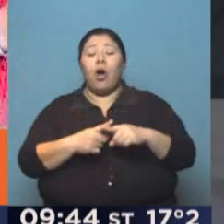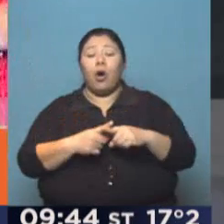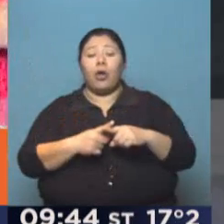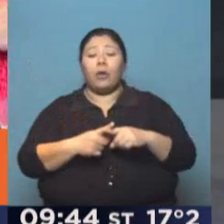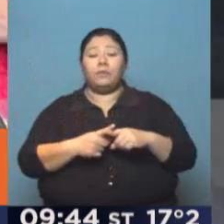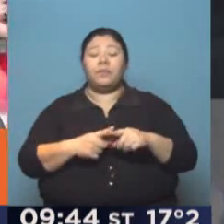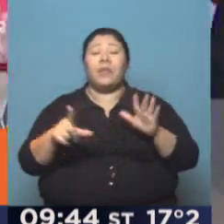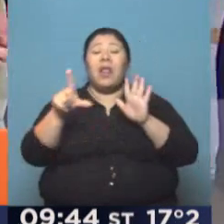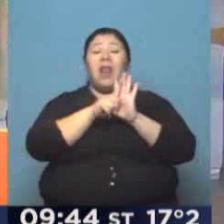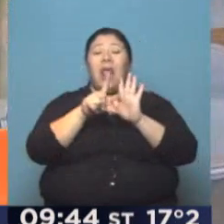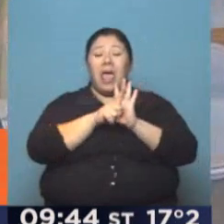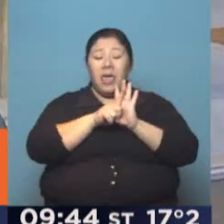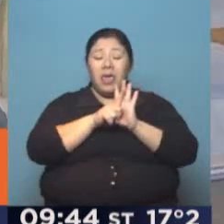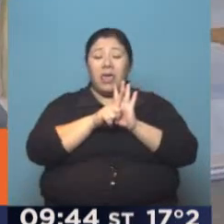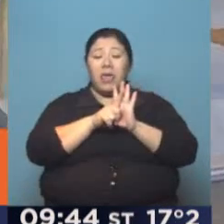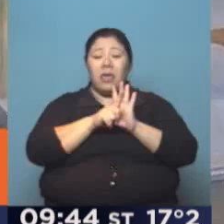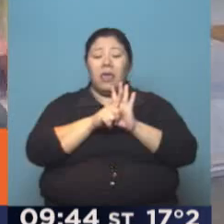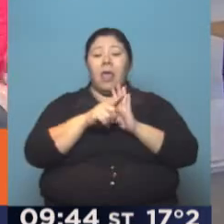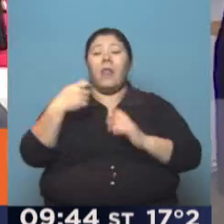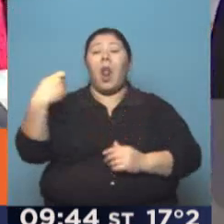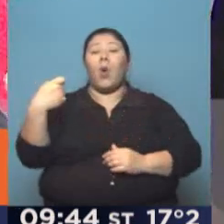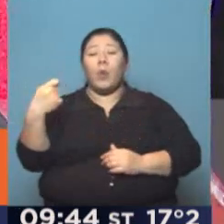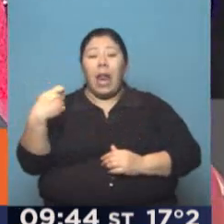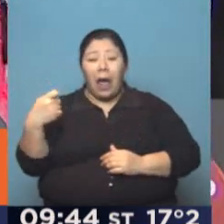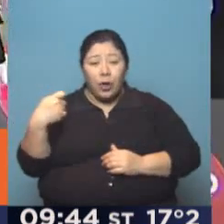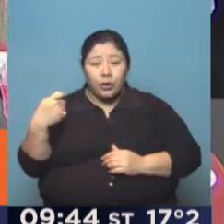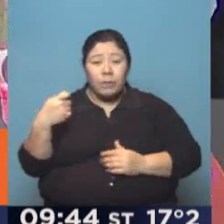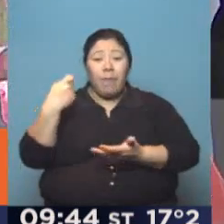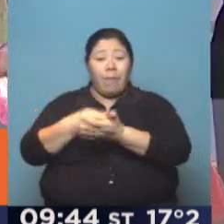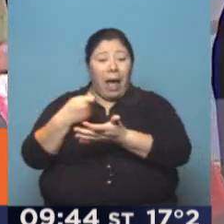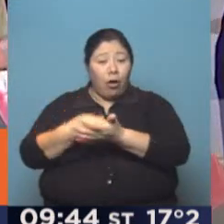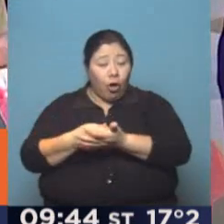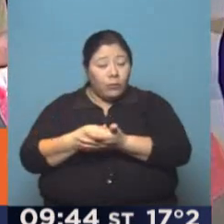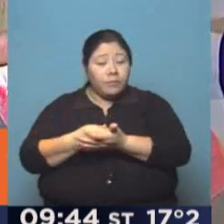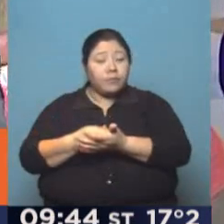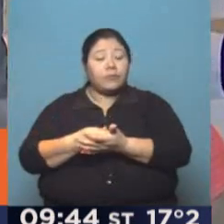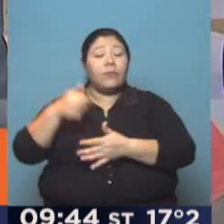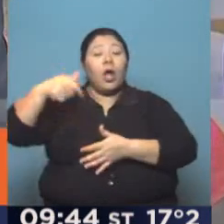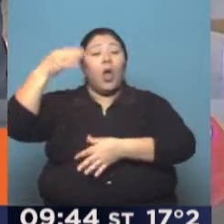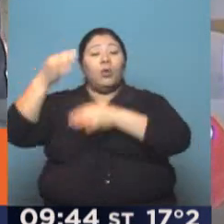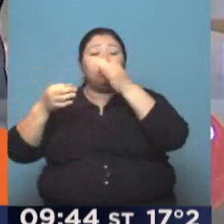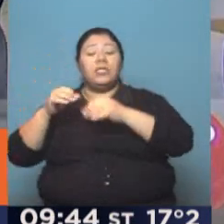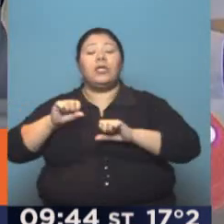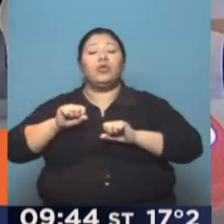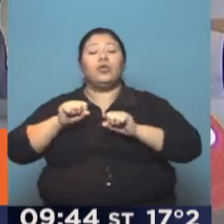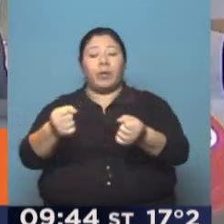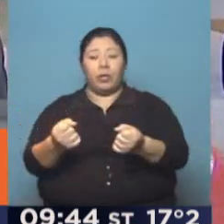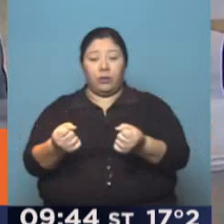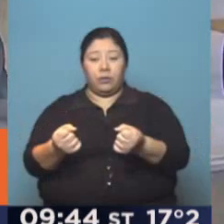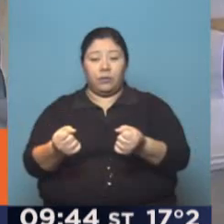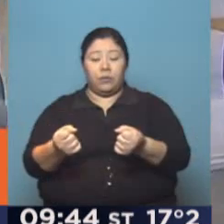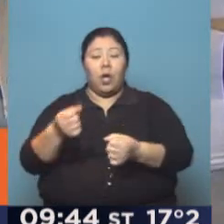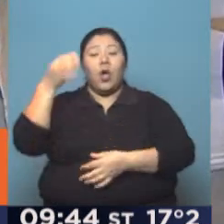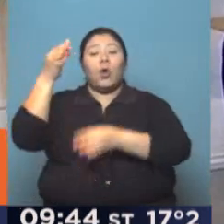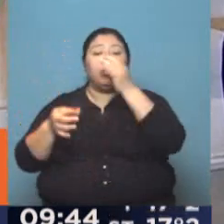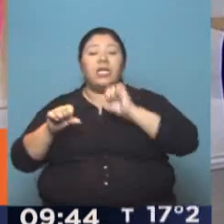la ley de reparación para los jubilados, así que los fondos del ANSES fueron por el momento suspendidos por la justicia